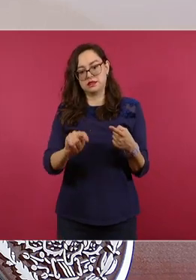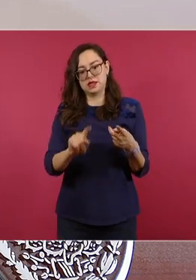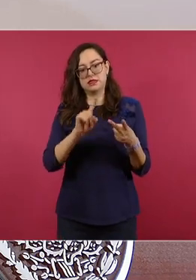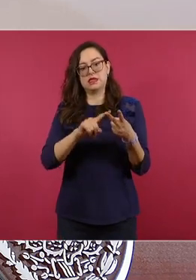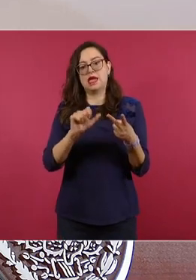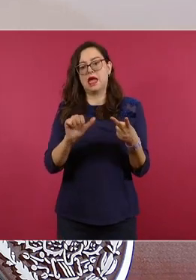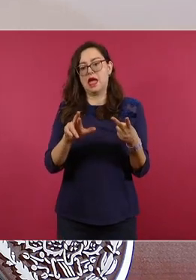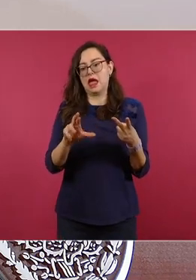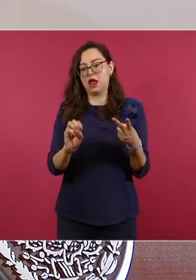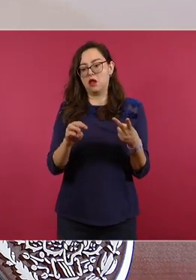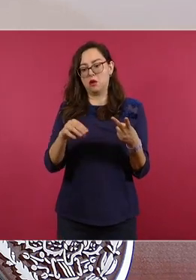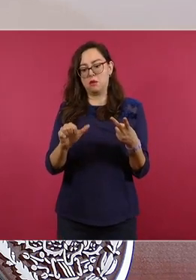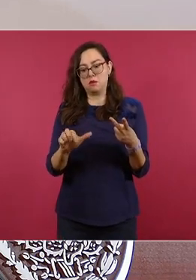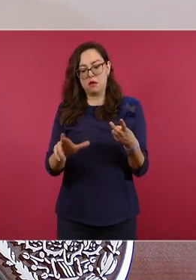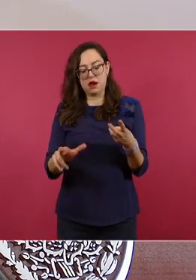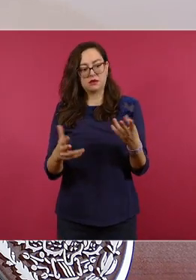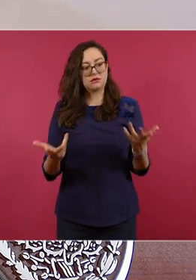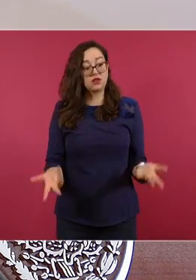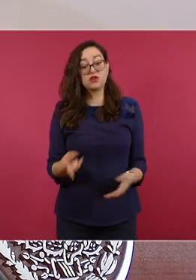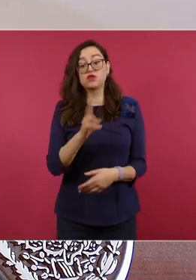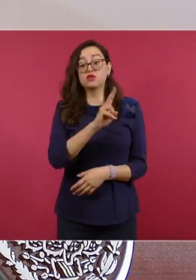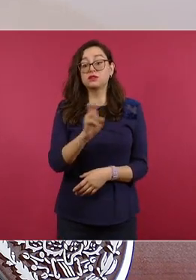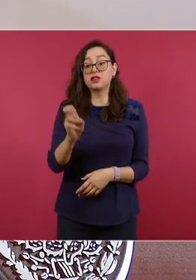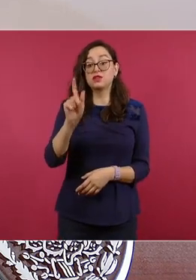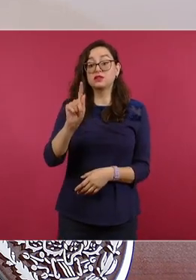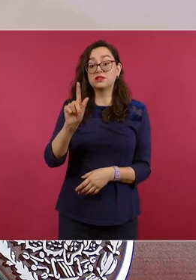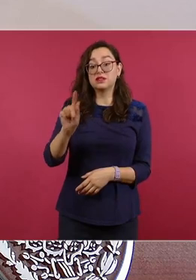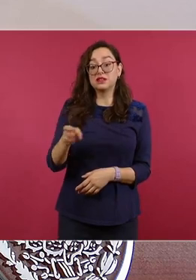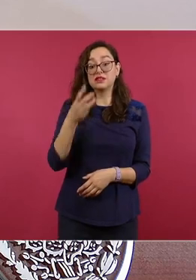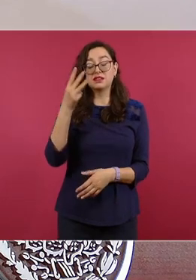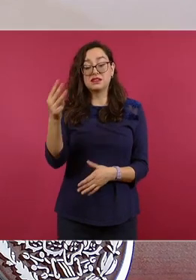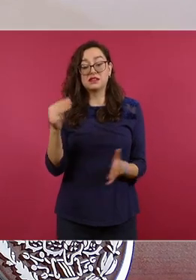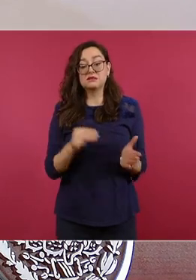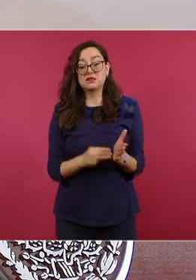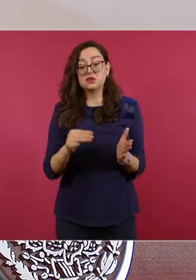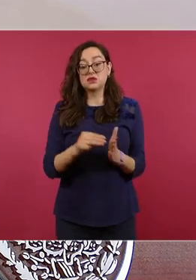recuperación, de 273 millones de pesos cobrables,